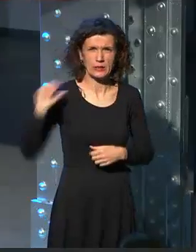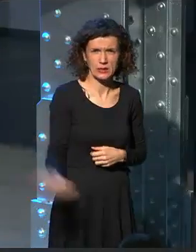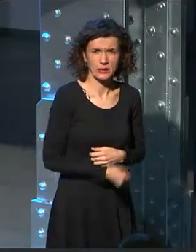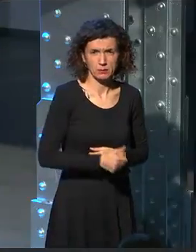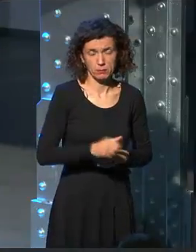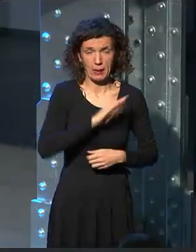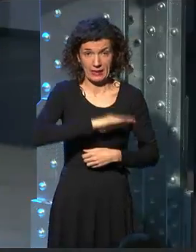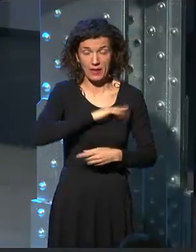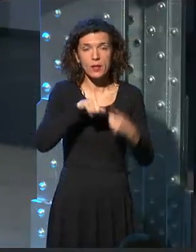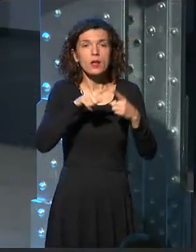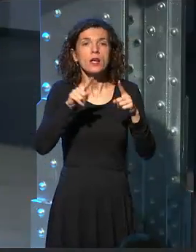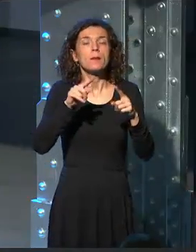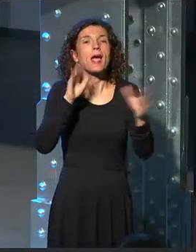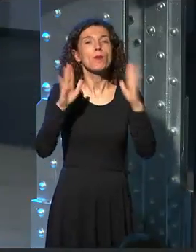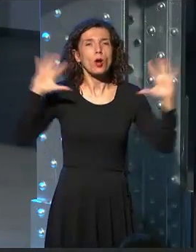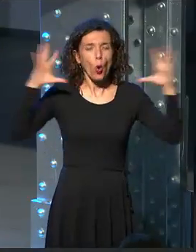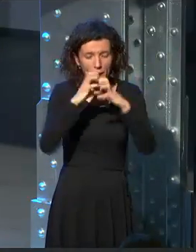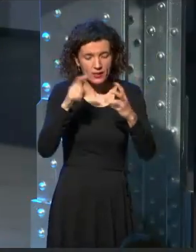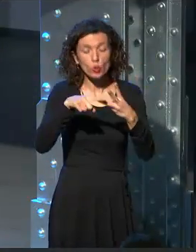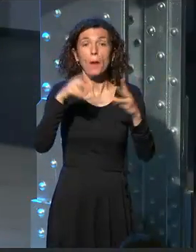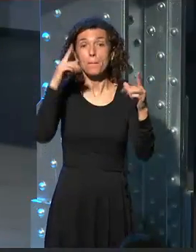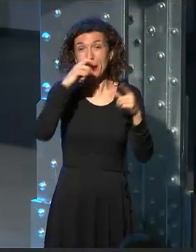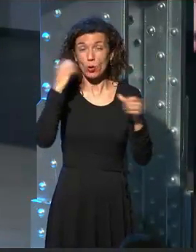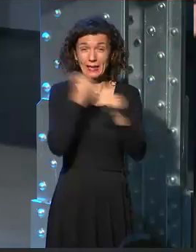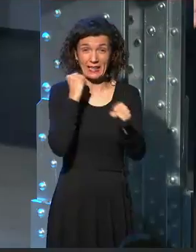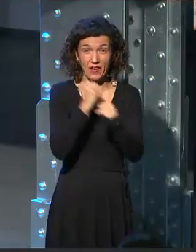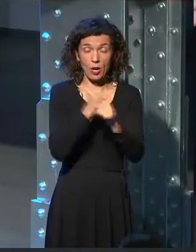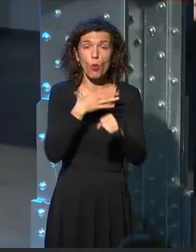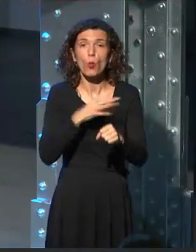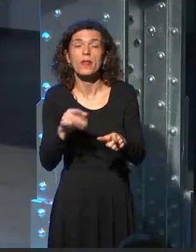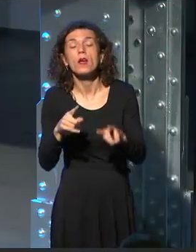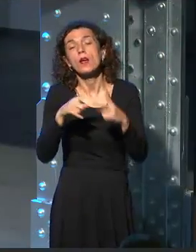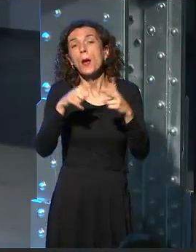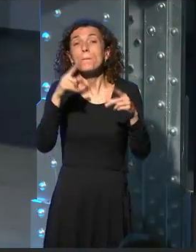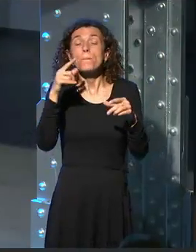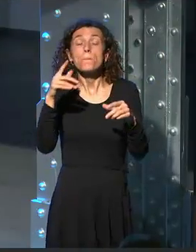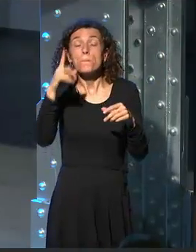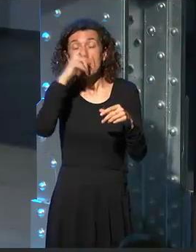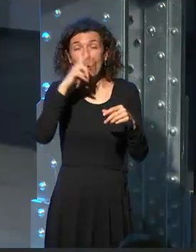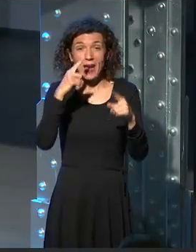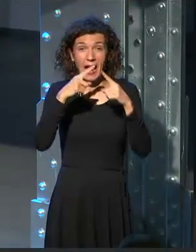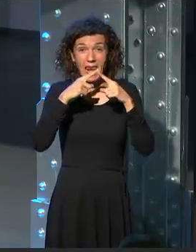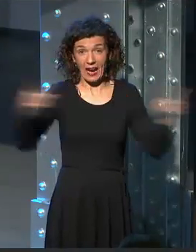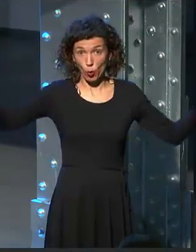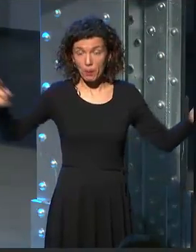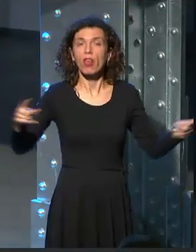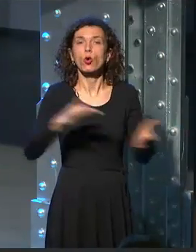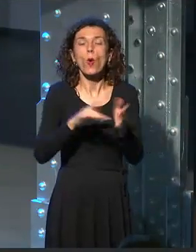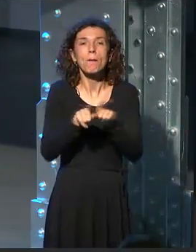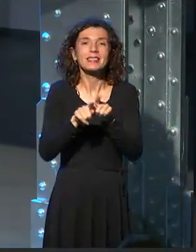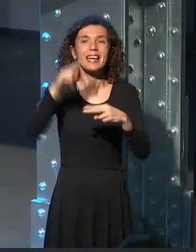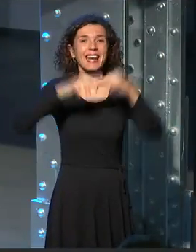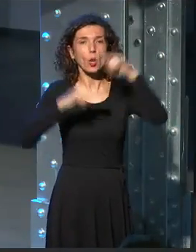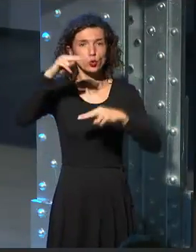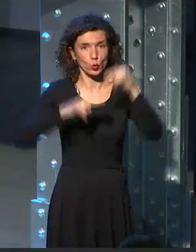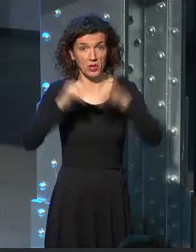pero pasa por un periodo de compresión muy fuerte, que es la memoria de trabajo, antes de poder enviarse a la memoria a largo plazo. Y la memoria a largo plazo es básicamente reconstructiva.